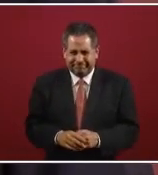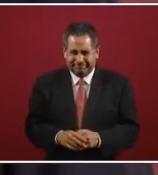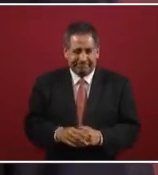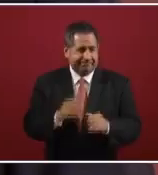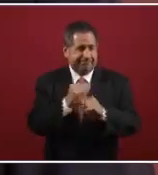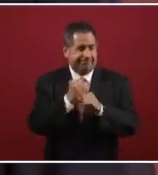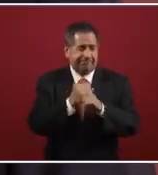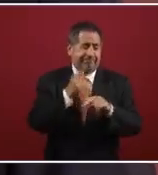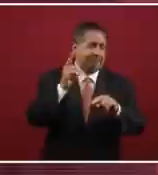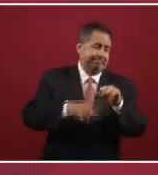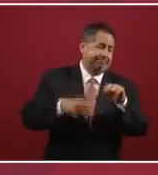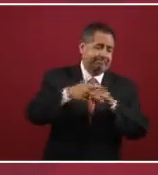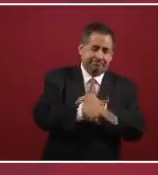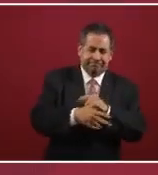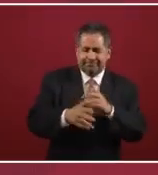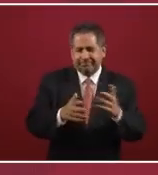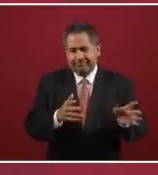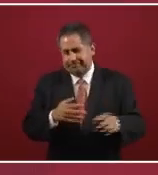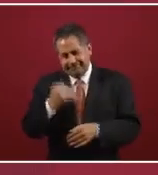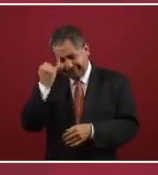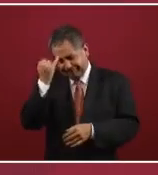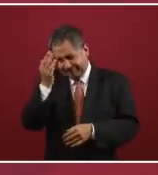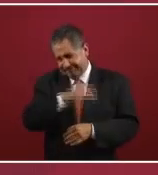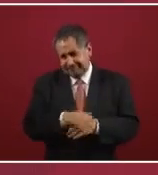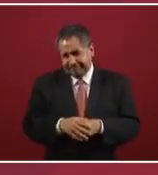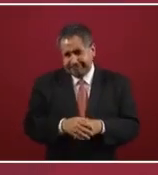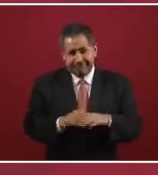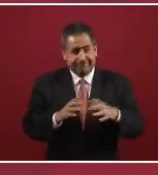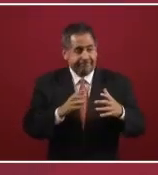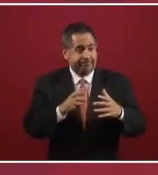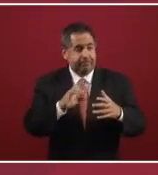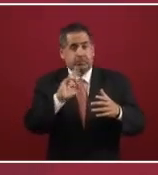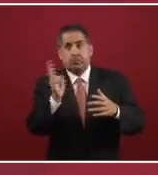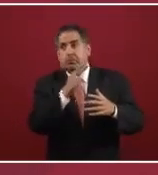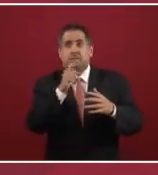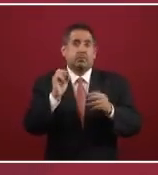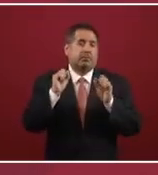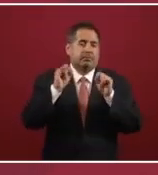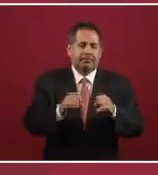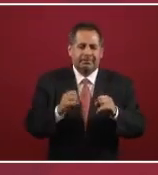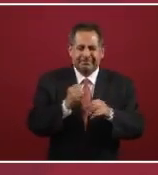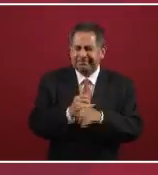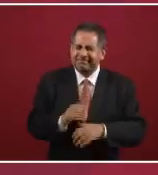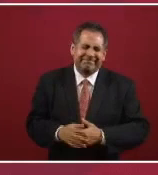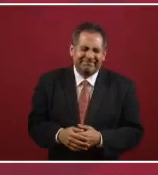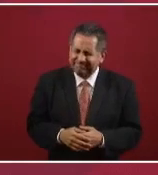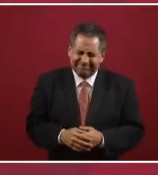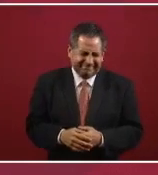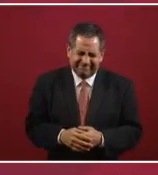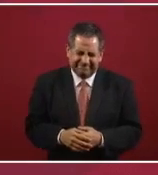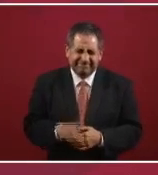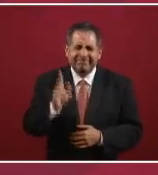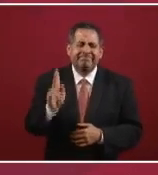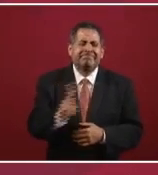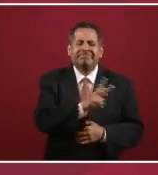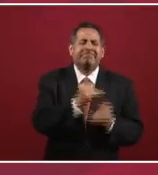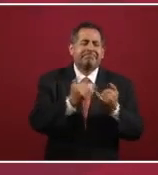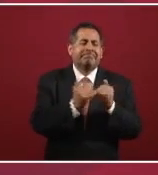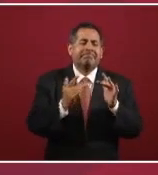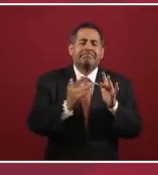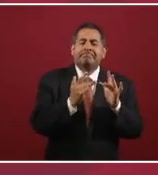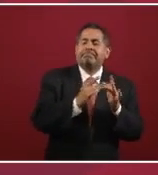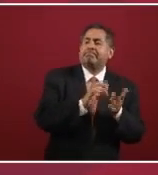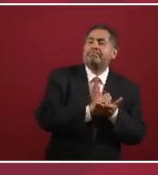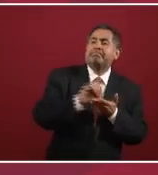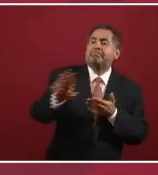de internet imagínense un centro de estudios y es un poco lo de las medicinas se van a